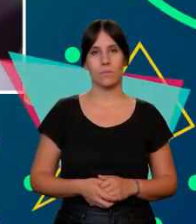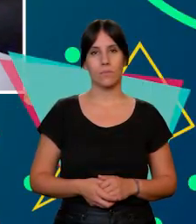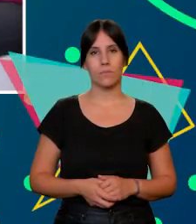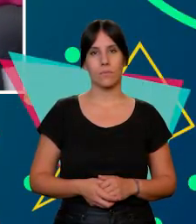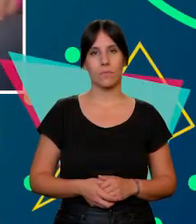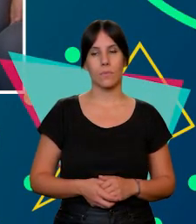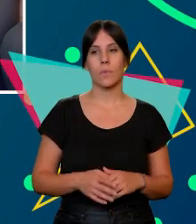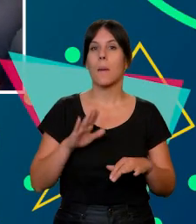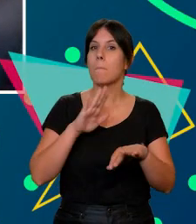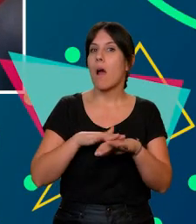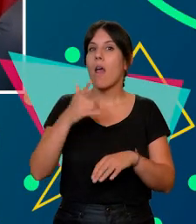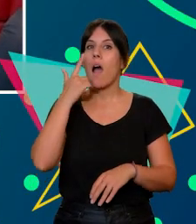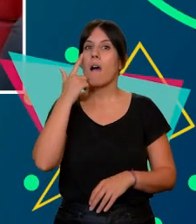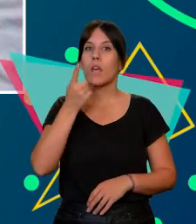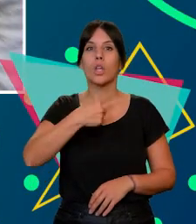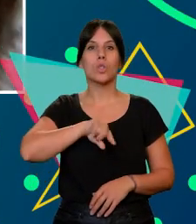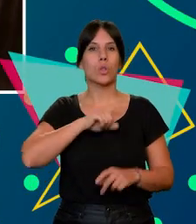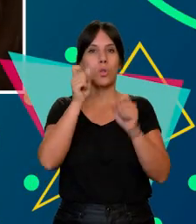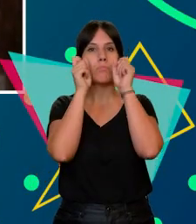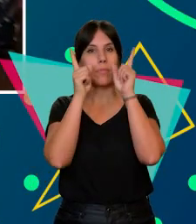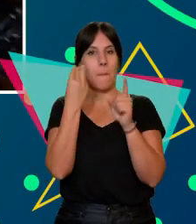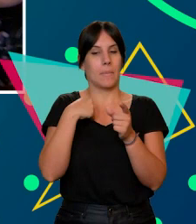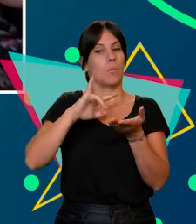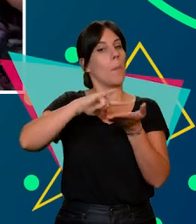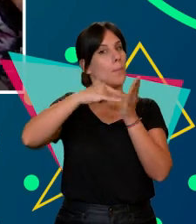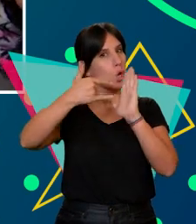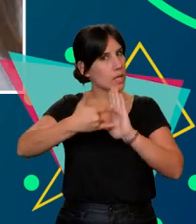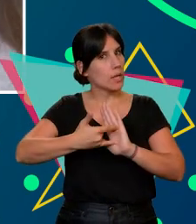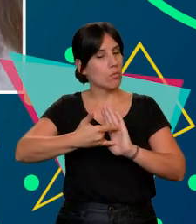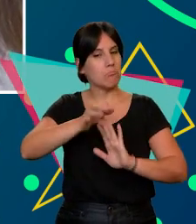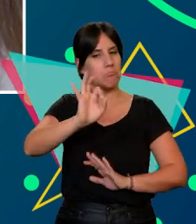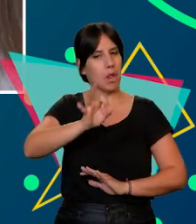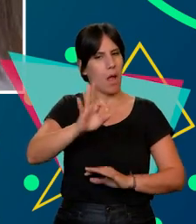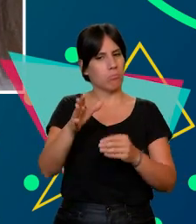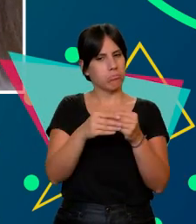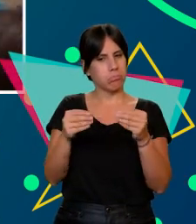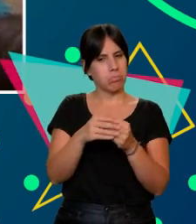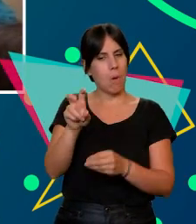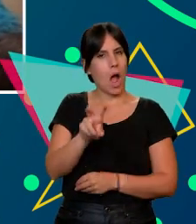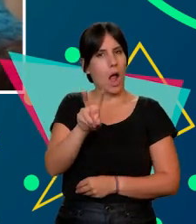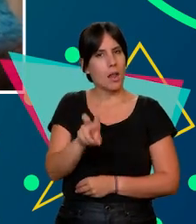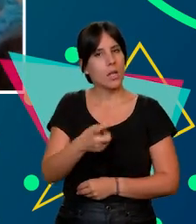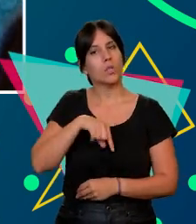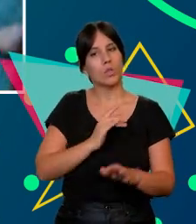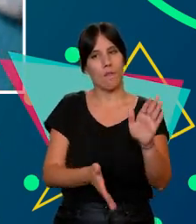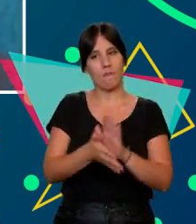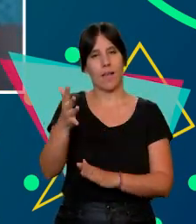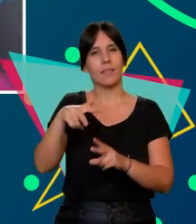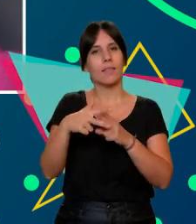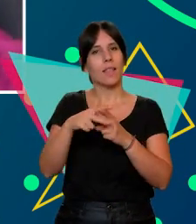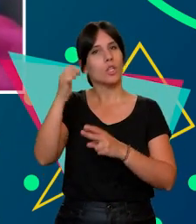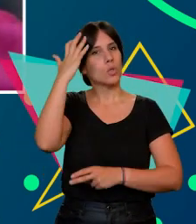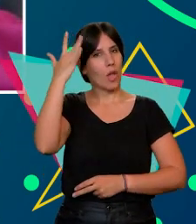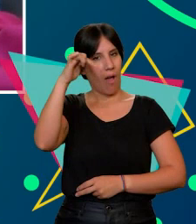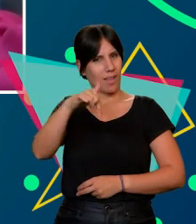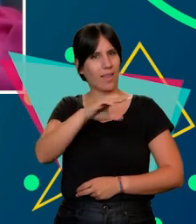Para que veamos que este proyecto sí que tiene real uso, lo llevamos al Taller de los Sueños aquí